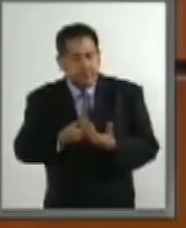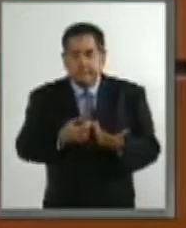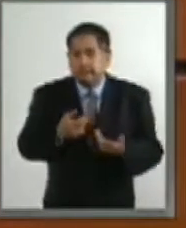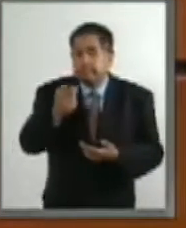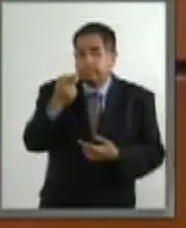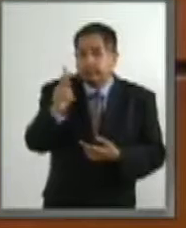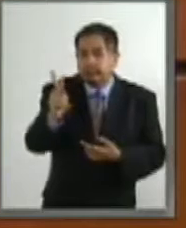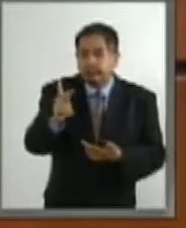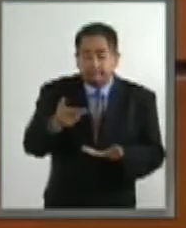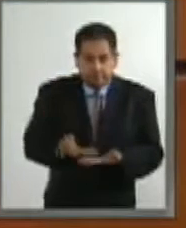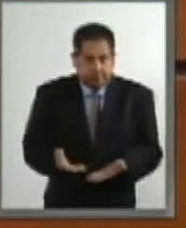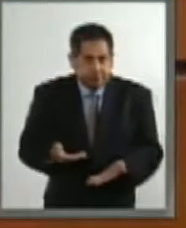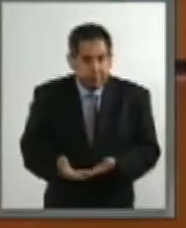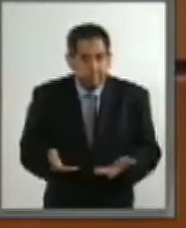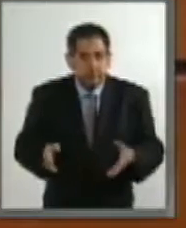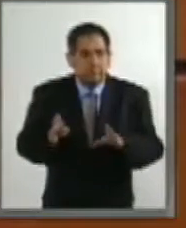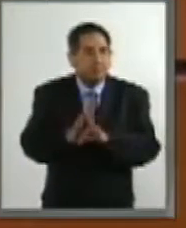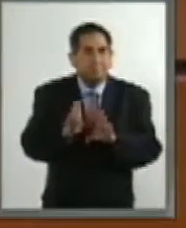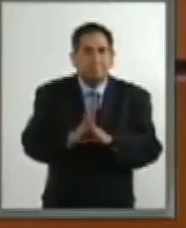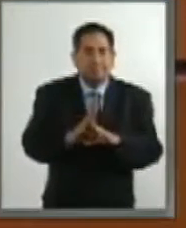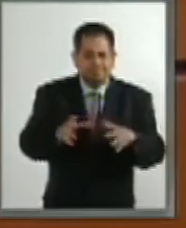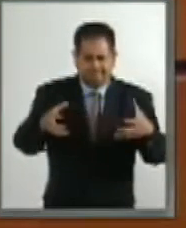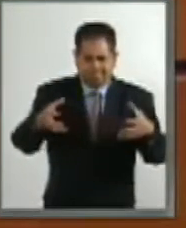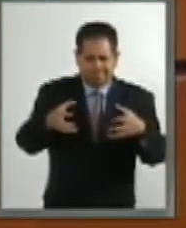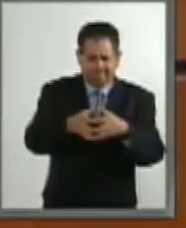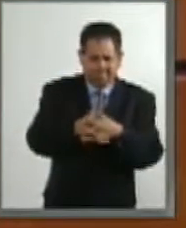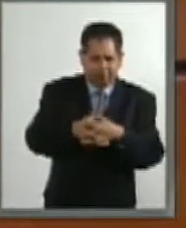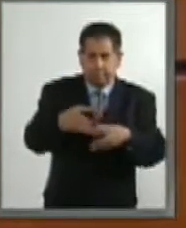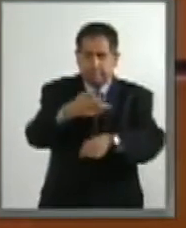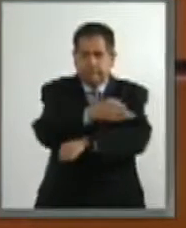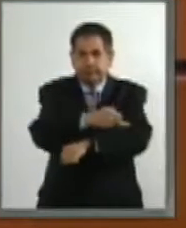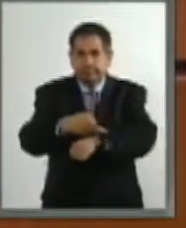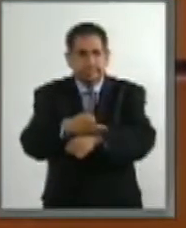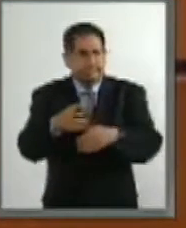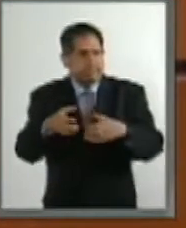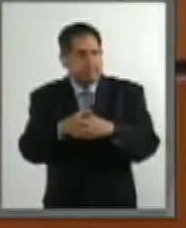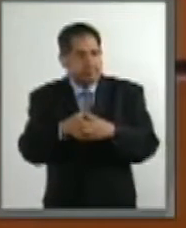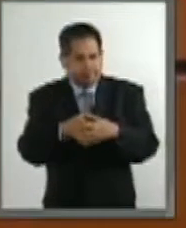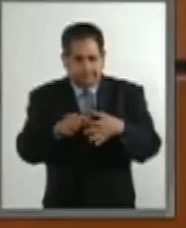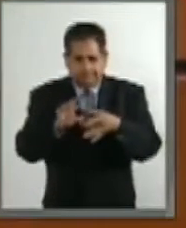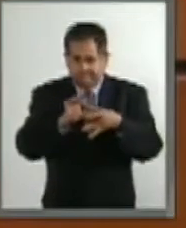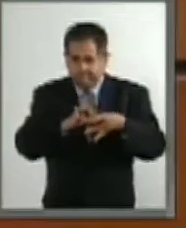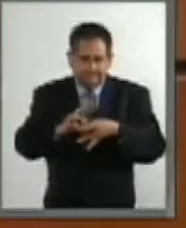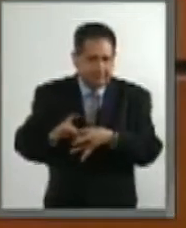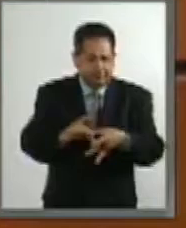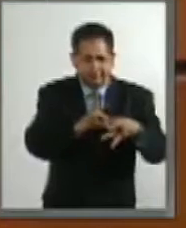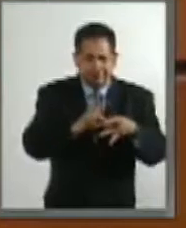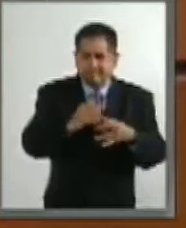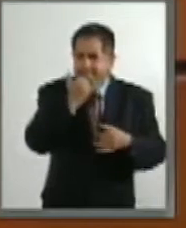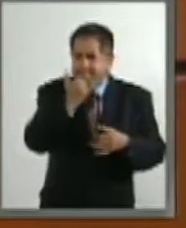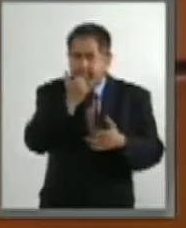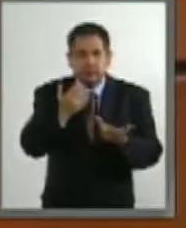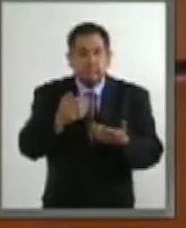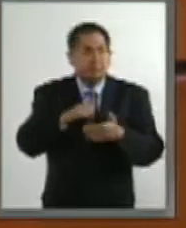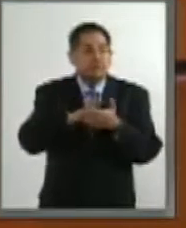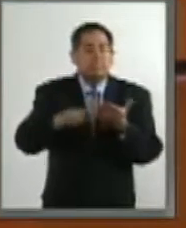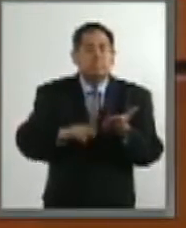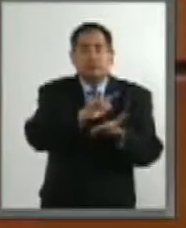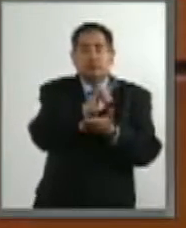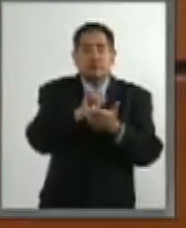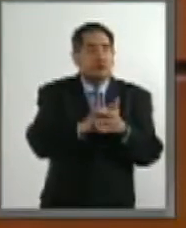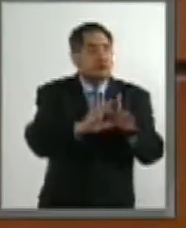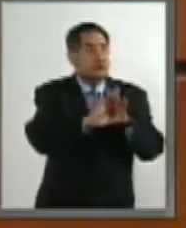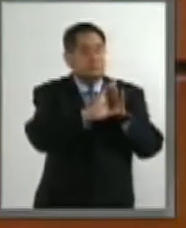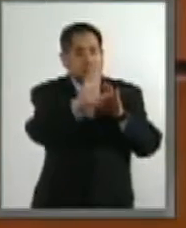garantizar que la unidad familiar pertenezca dentro de este país ya que la ley de migración hace